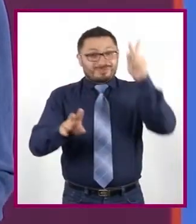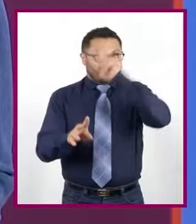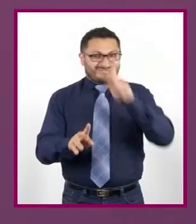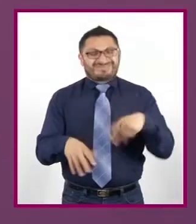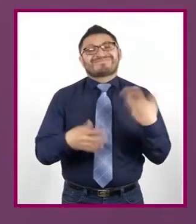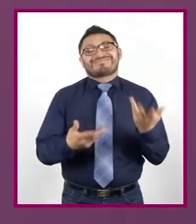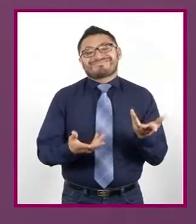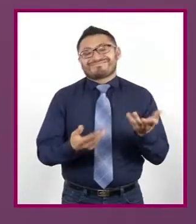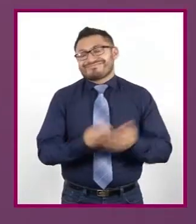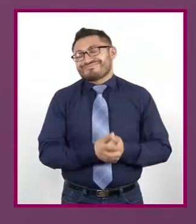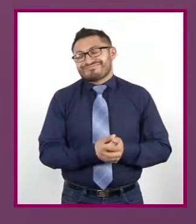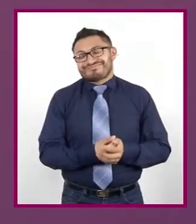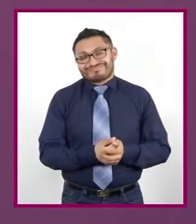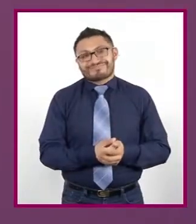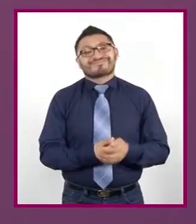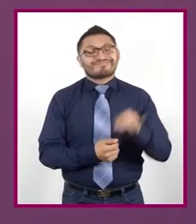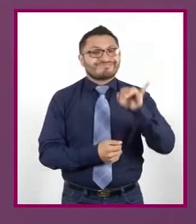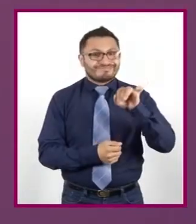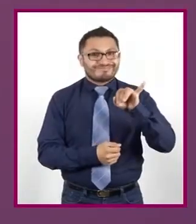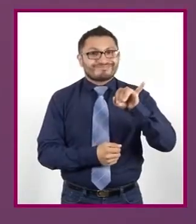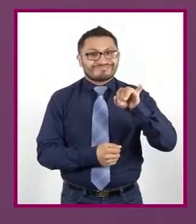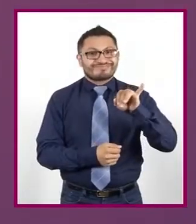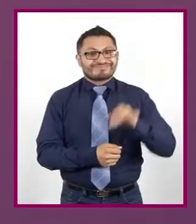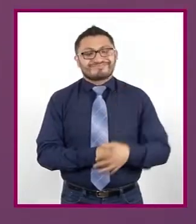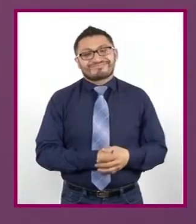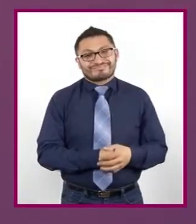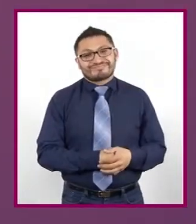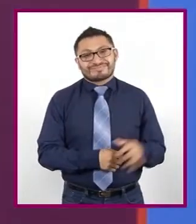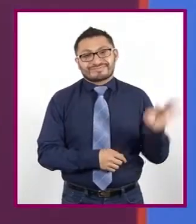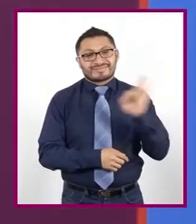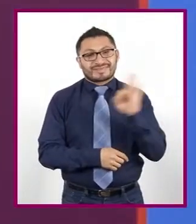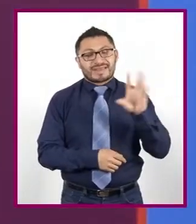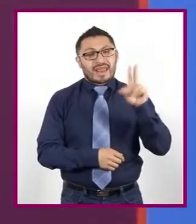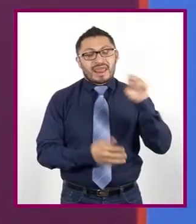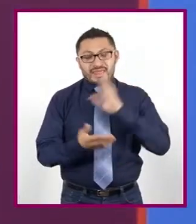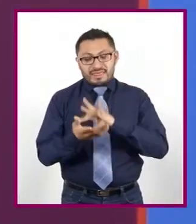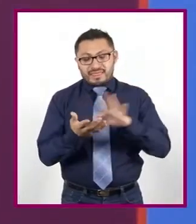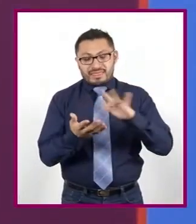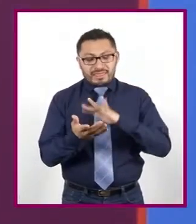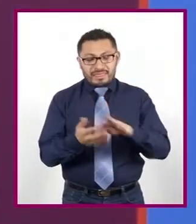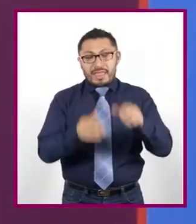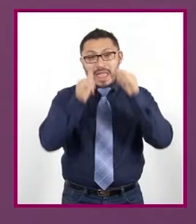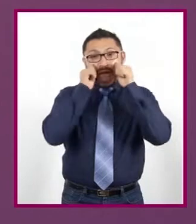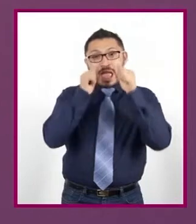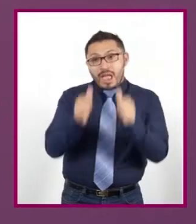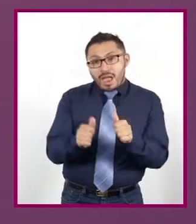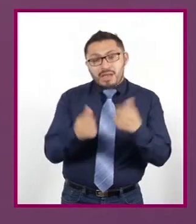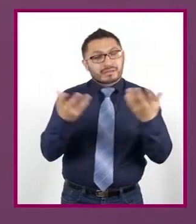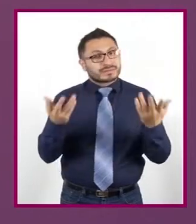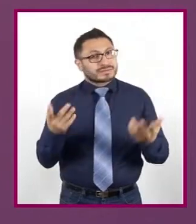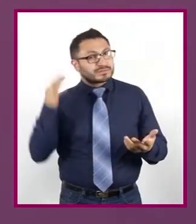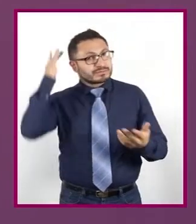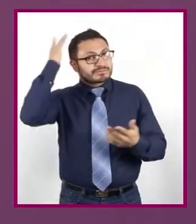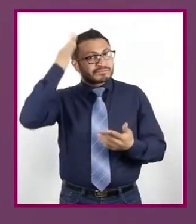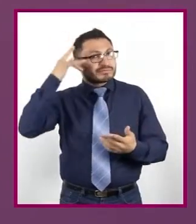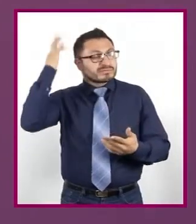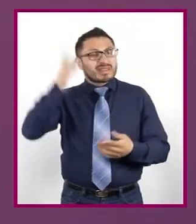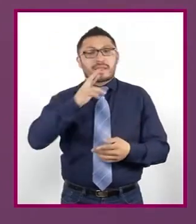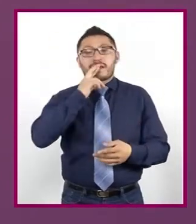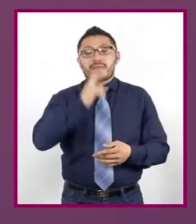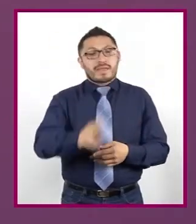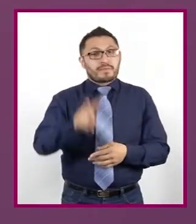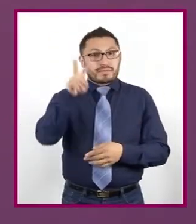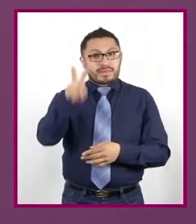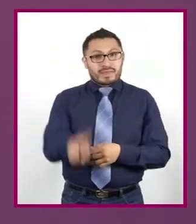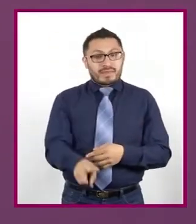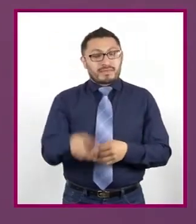profesor? Desafortunadamente sí. Si no leemos bien y no damos respuestas veraces,